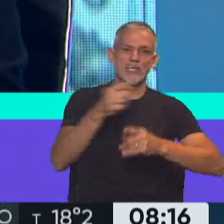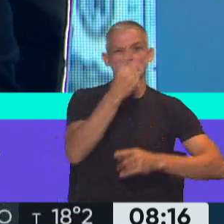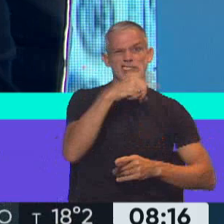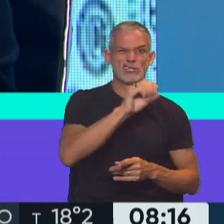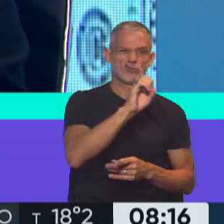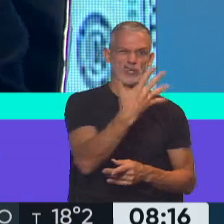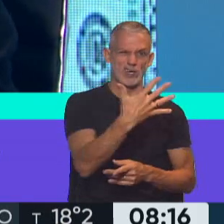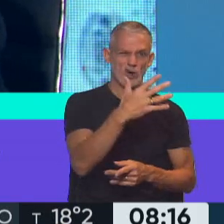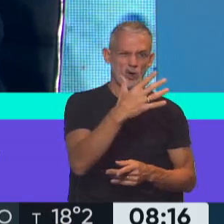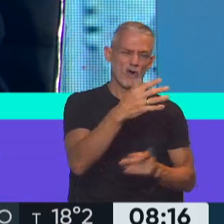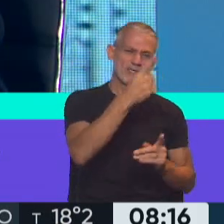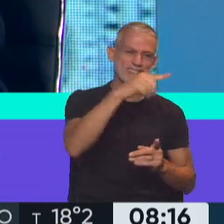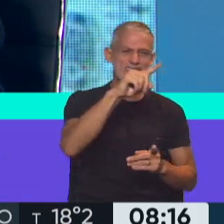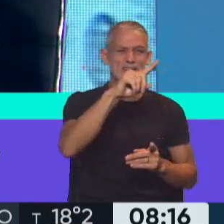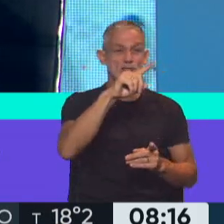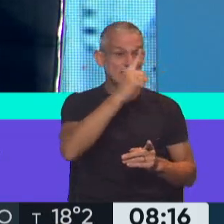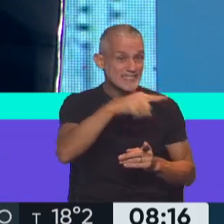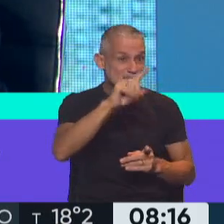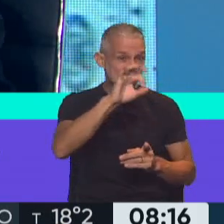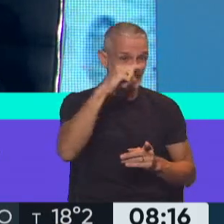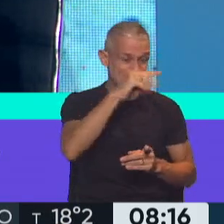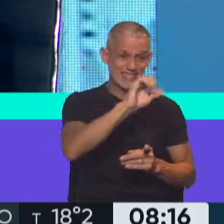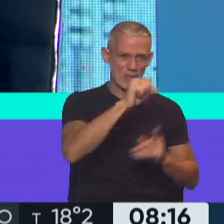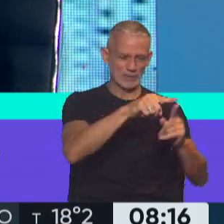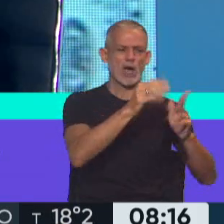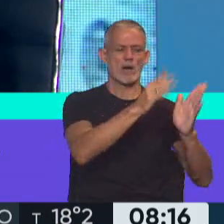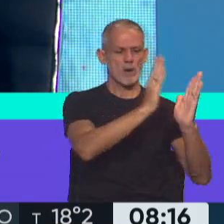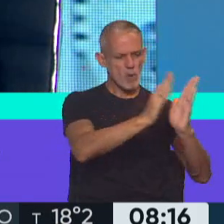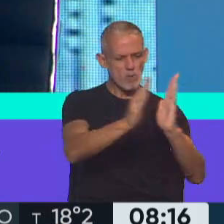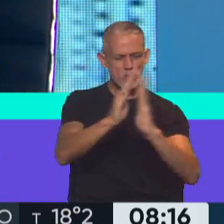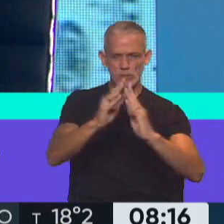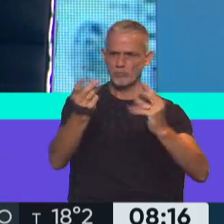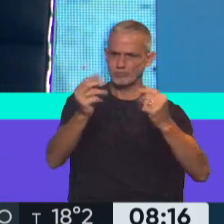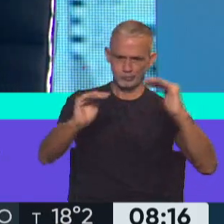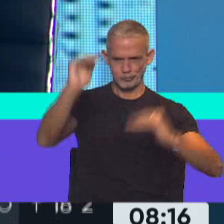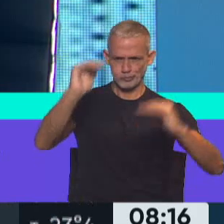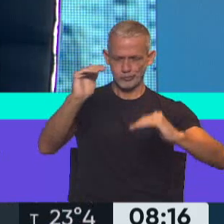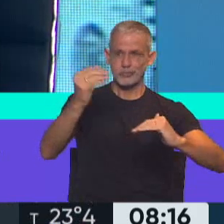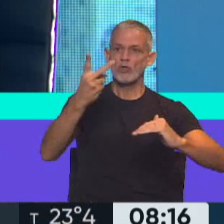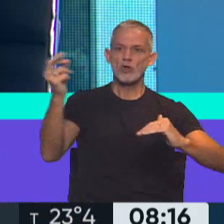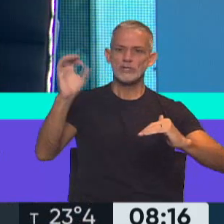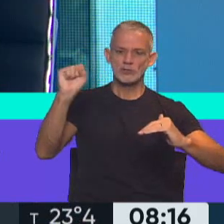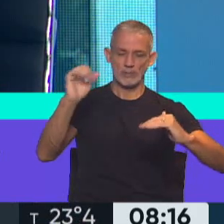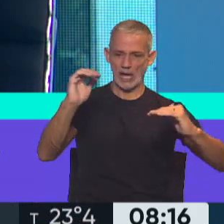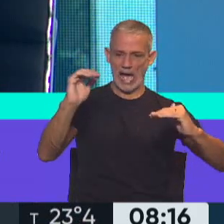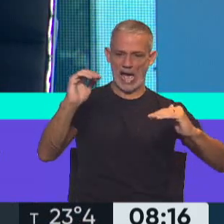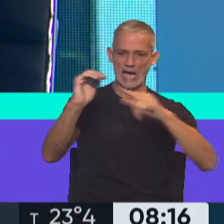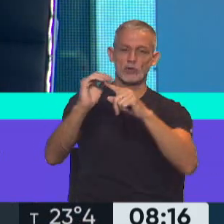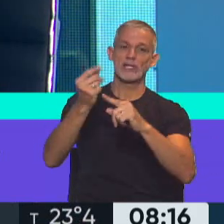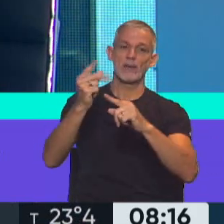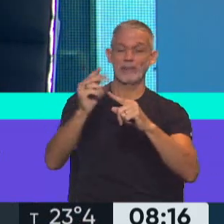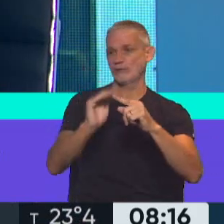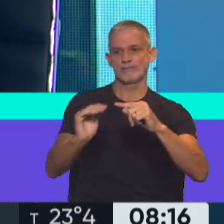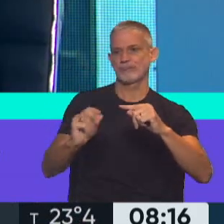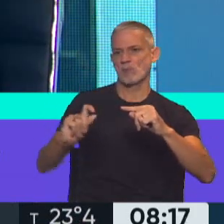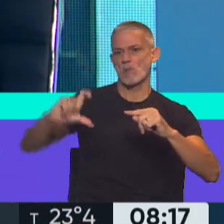105, 107 pesos. Cuando llega al paralelo, que son más de 200 pesos, ahí es donde se va de costado y